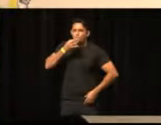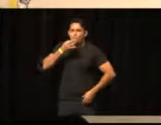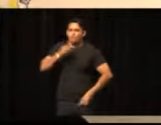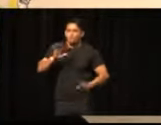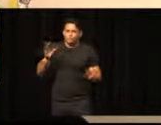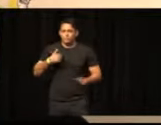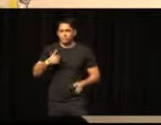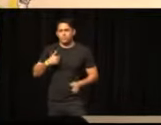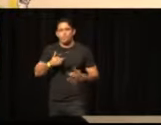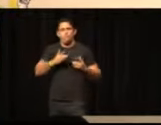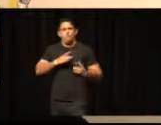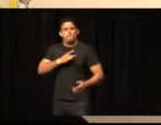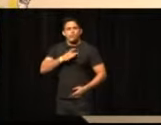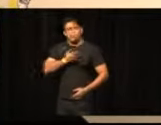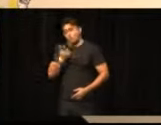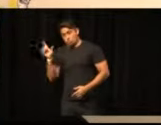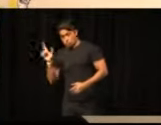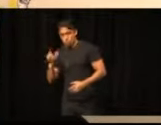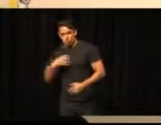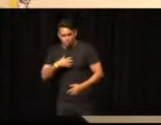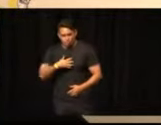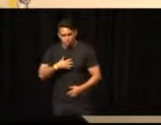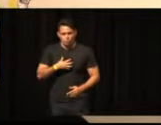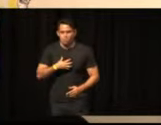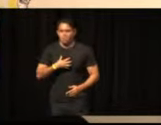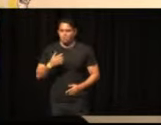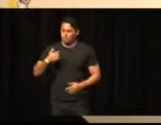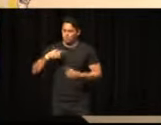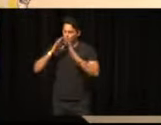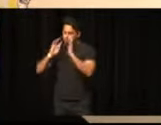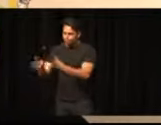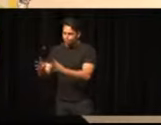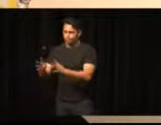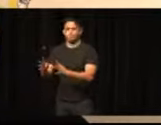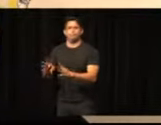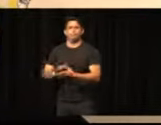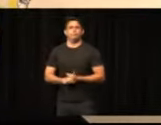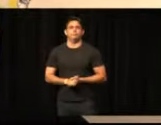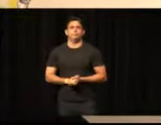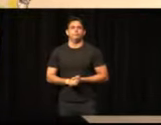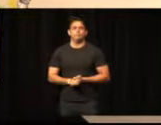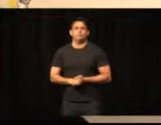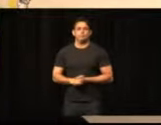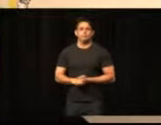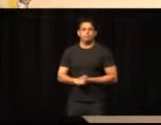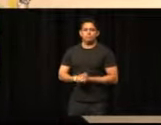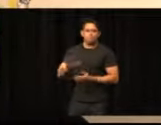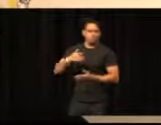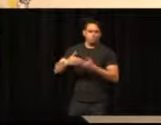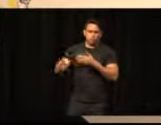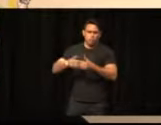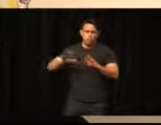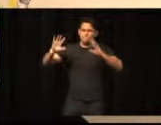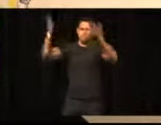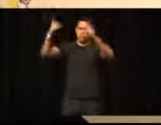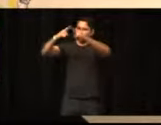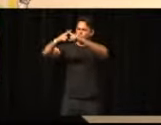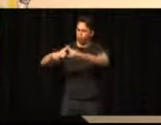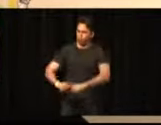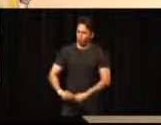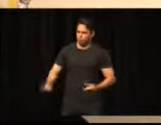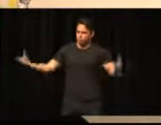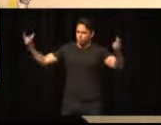solamente a título de curiosidad, que me llama mucho la atención en todos los grandes eventos. Sea un olimpio,